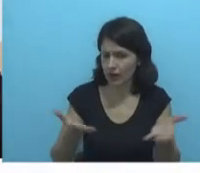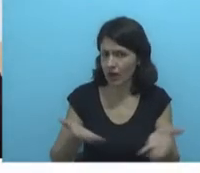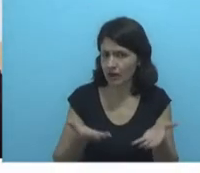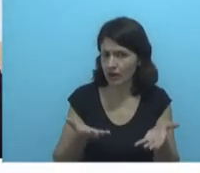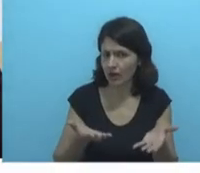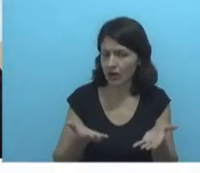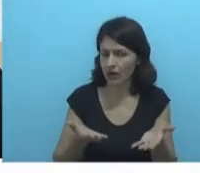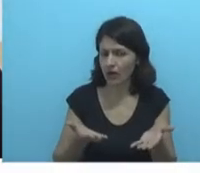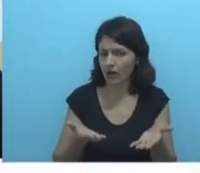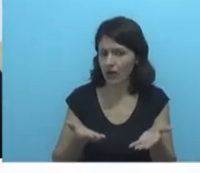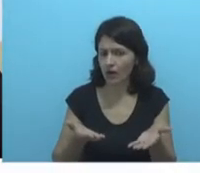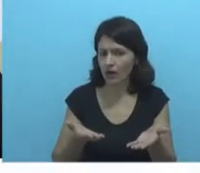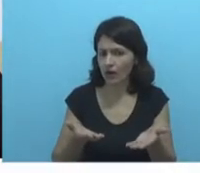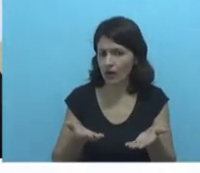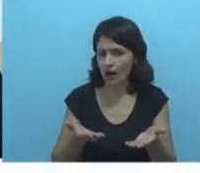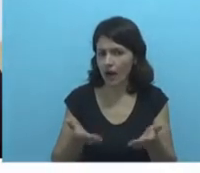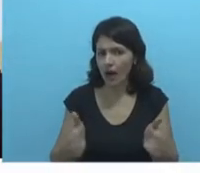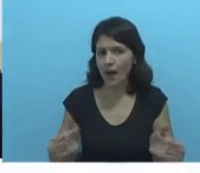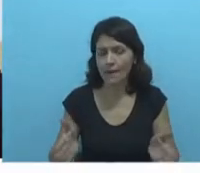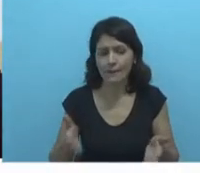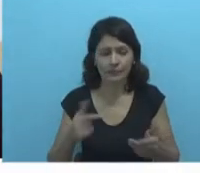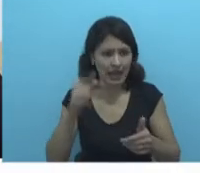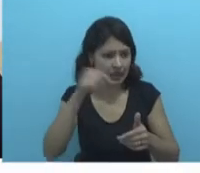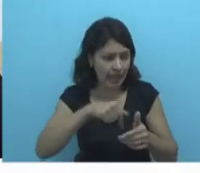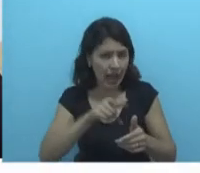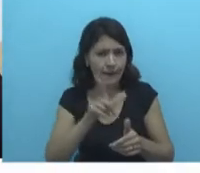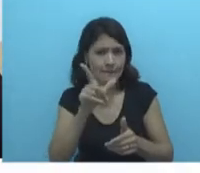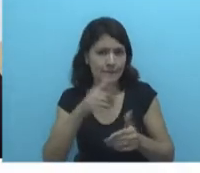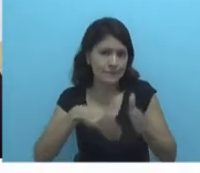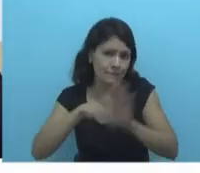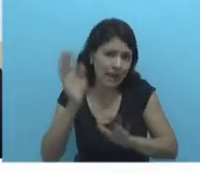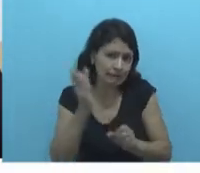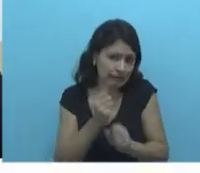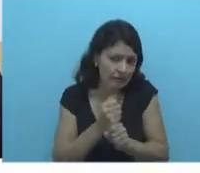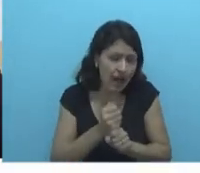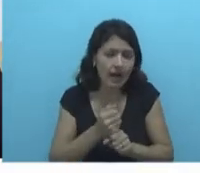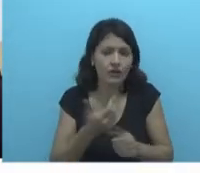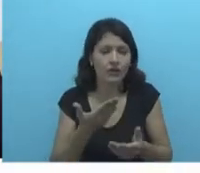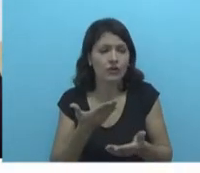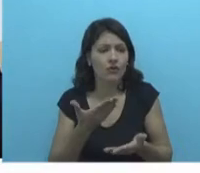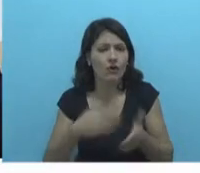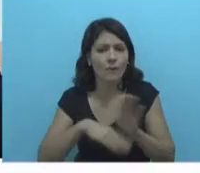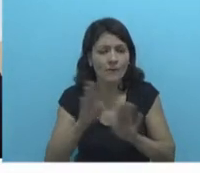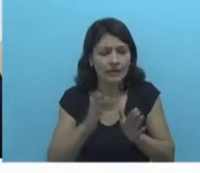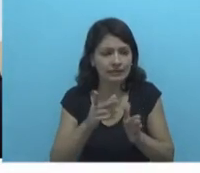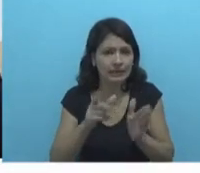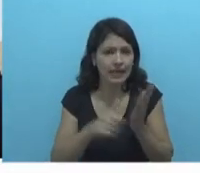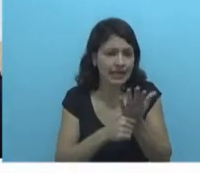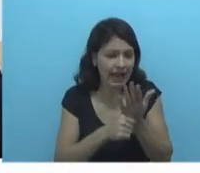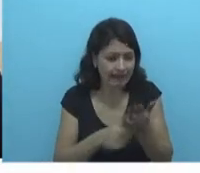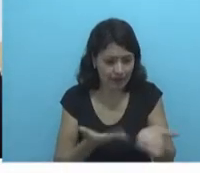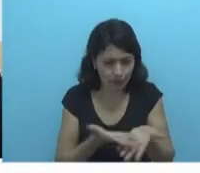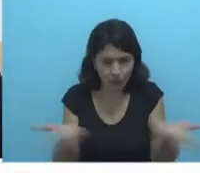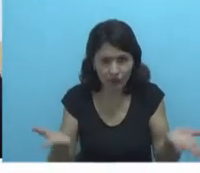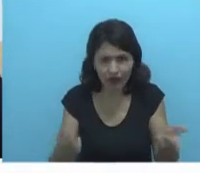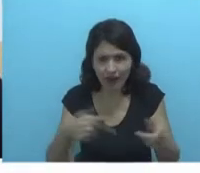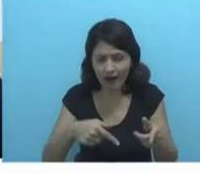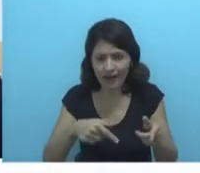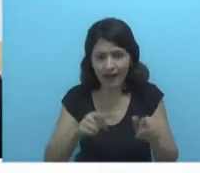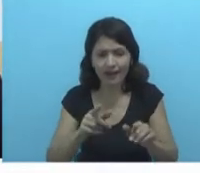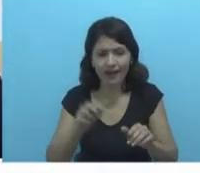más oferta, más producción. Estas medidas llevan a